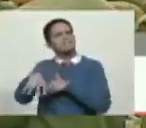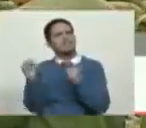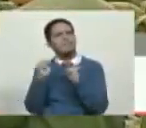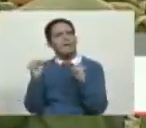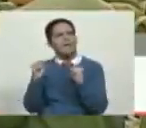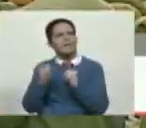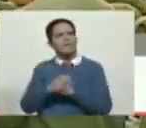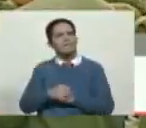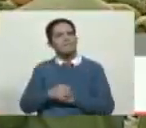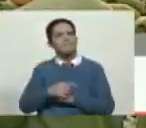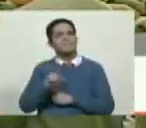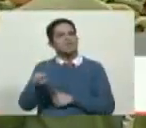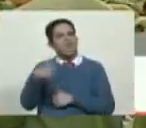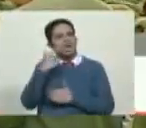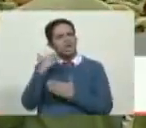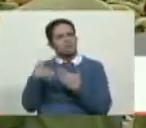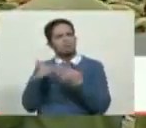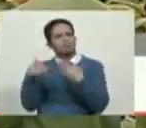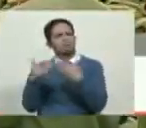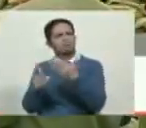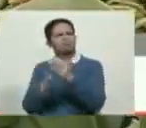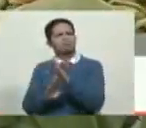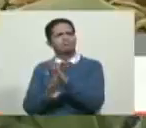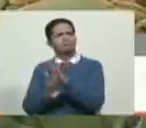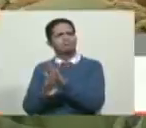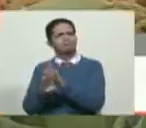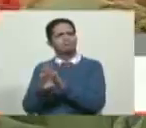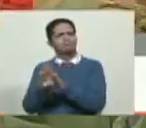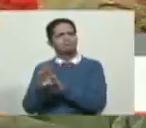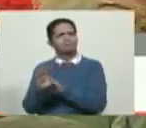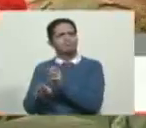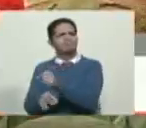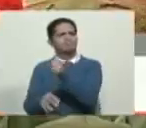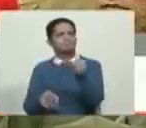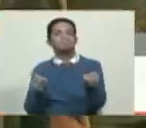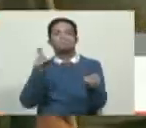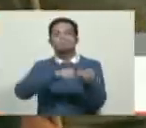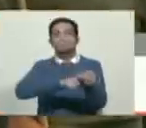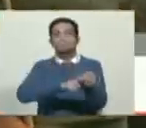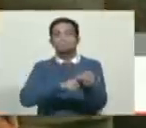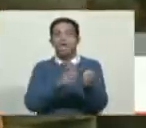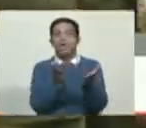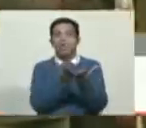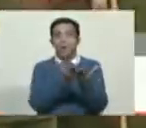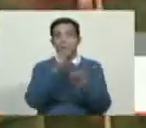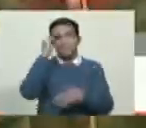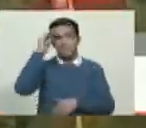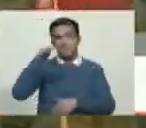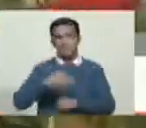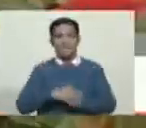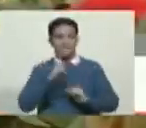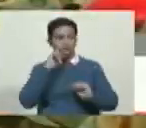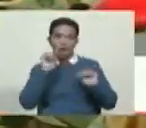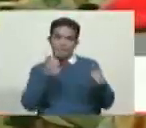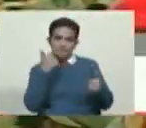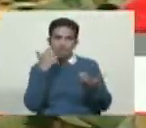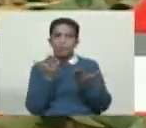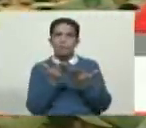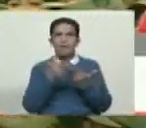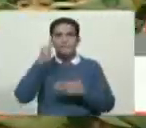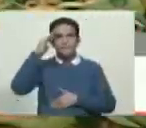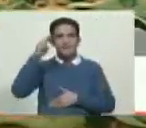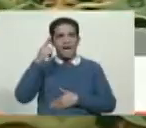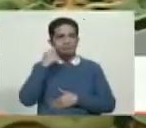de soldado raso ingresó a la Academia Militar un día. Y apenas ingresando a la Academia Militar conoció a